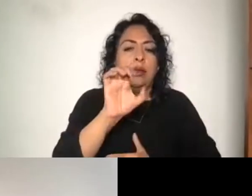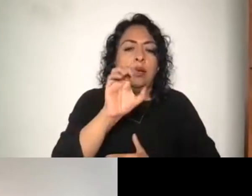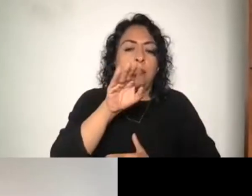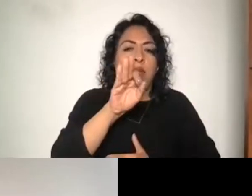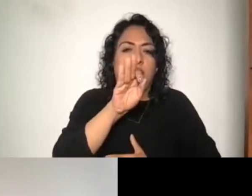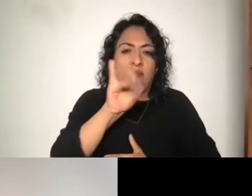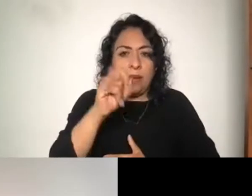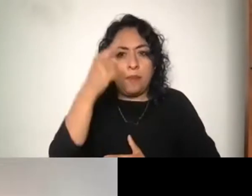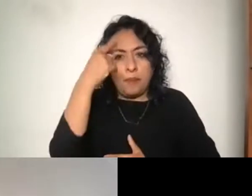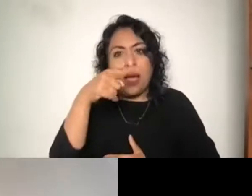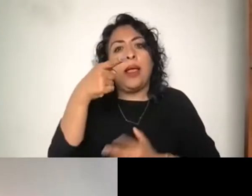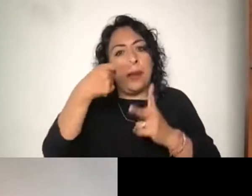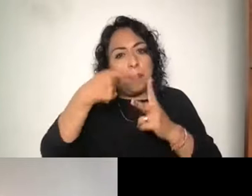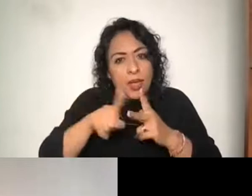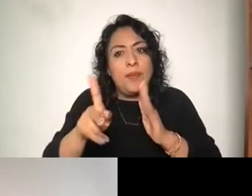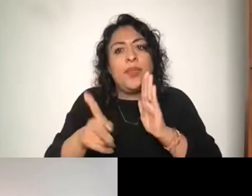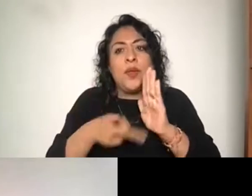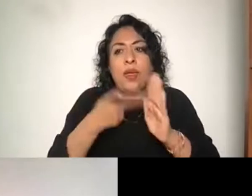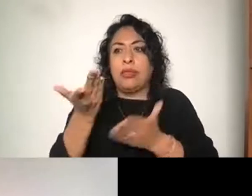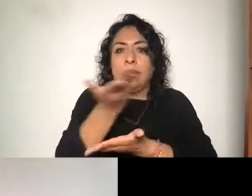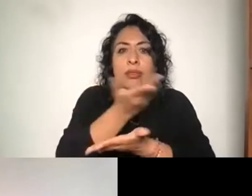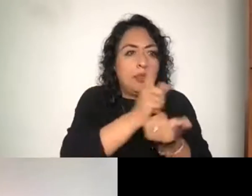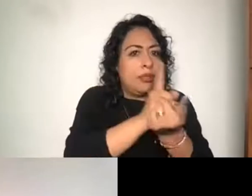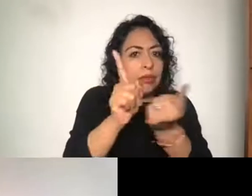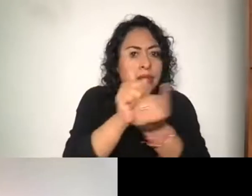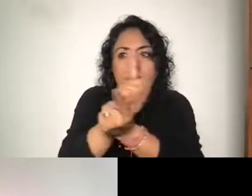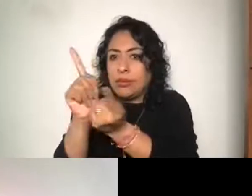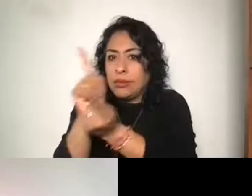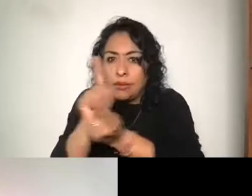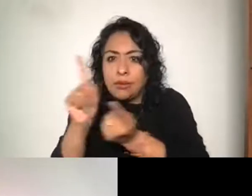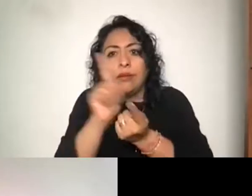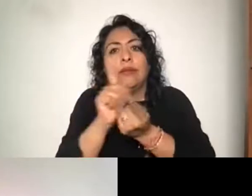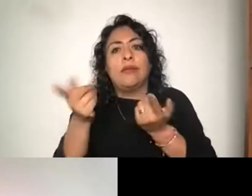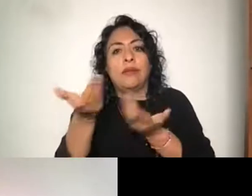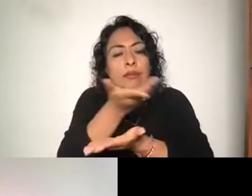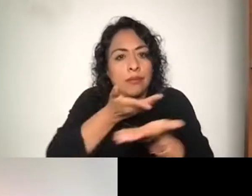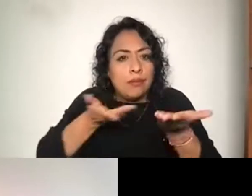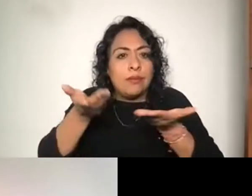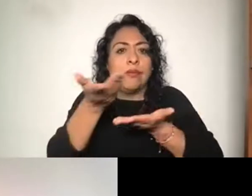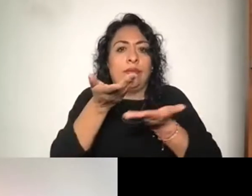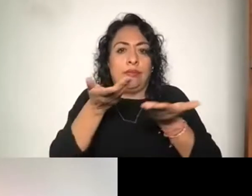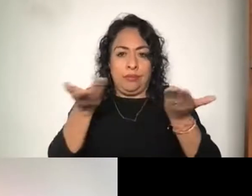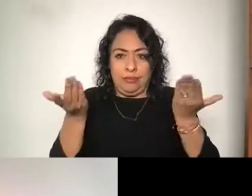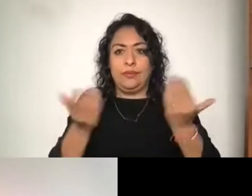para recomenzar esta interacción y esta parte de relación